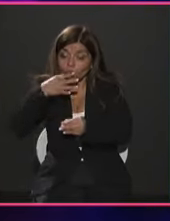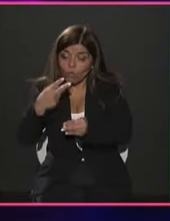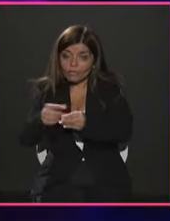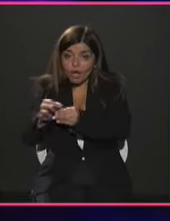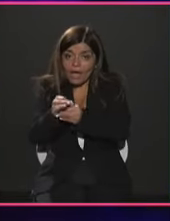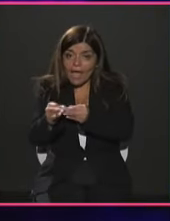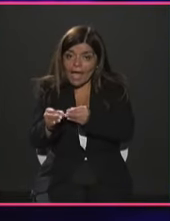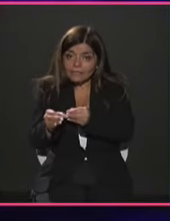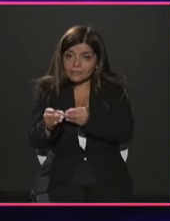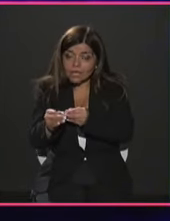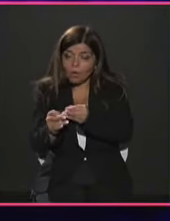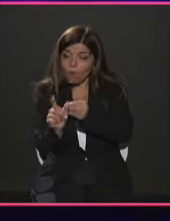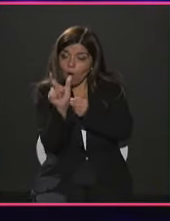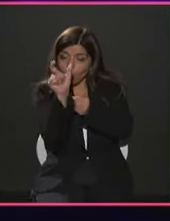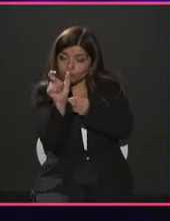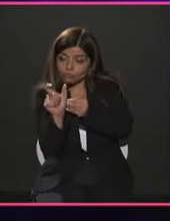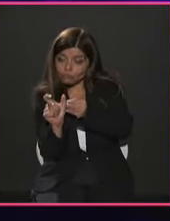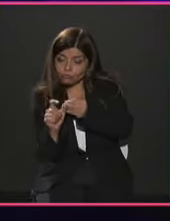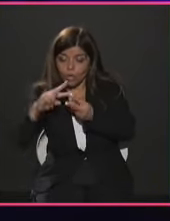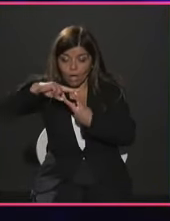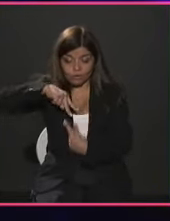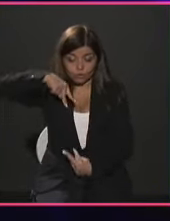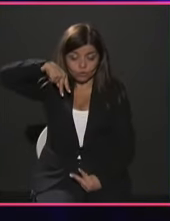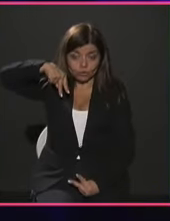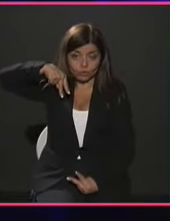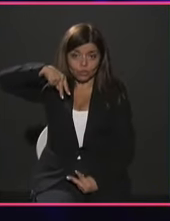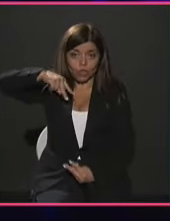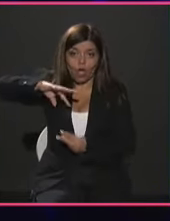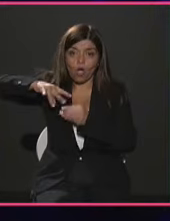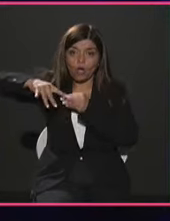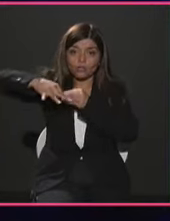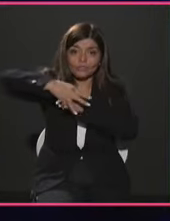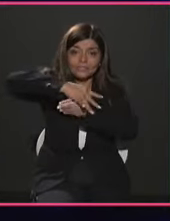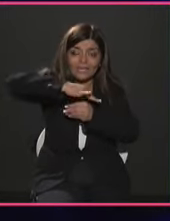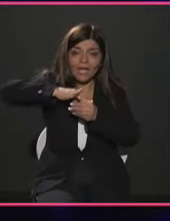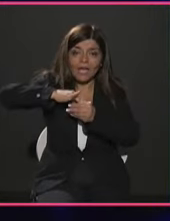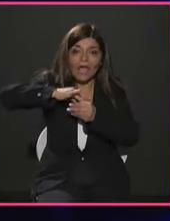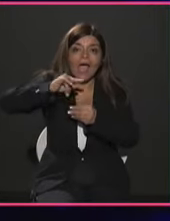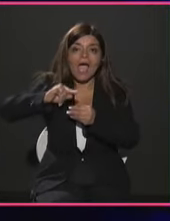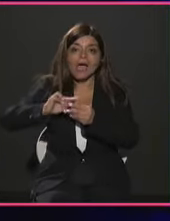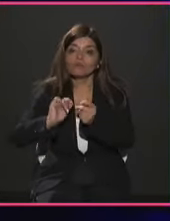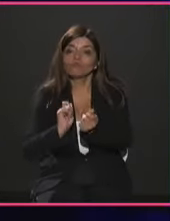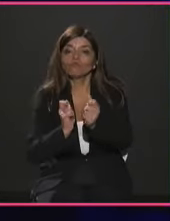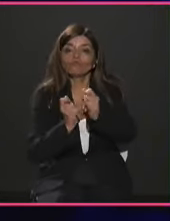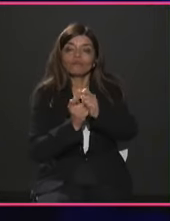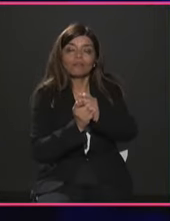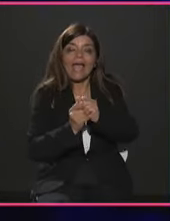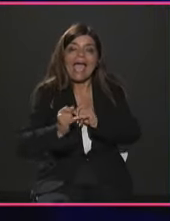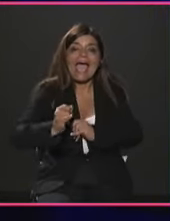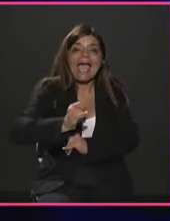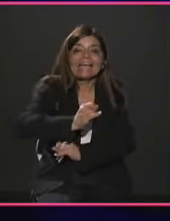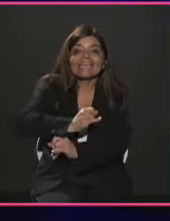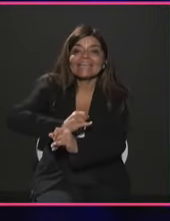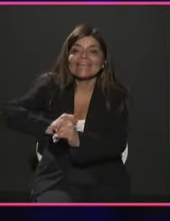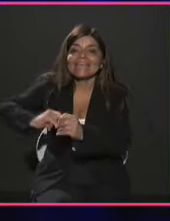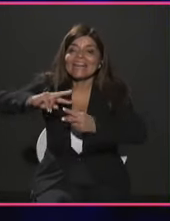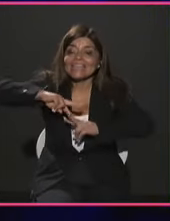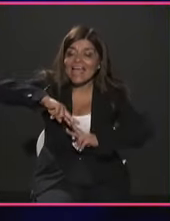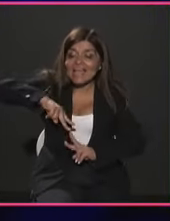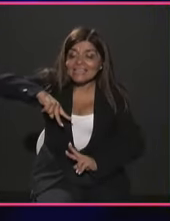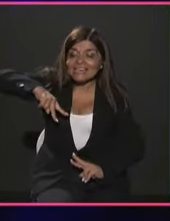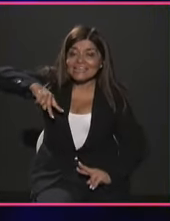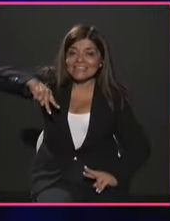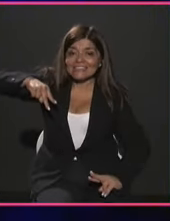células del soma del cuerpo la alternativa es lo que se llama ingeniería genética de la línea de